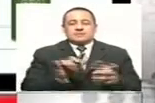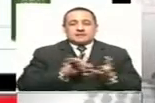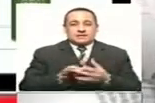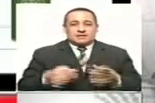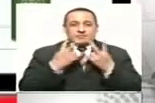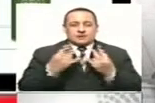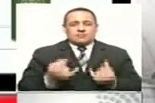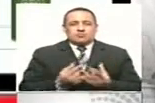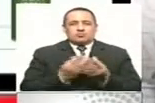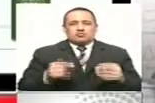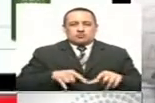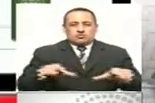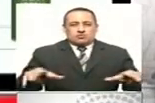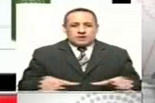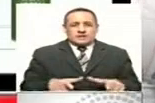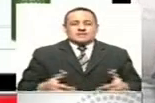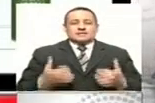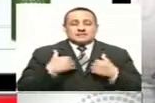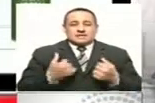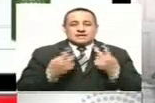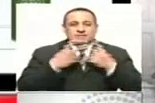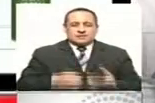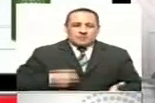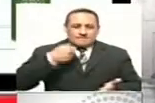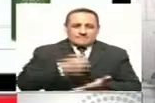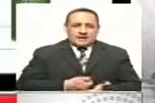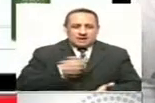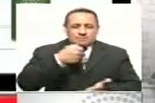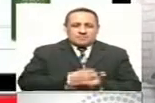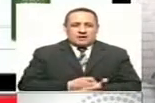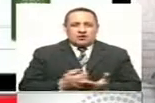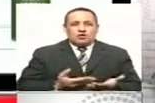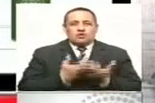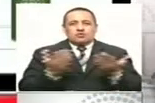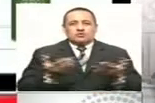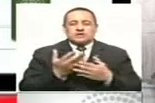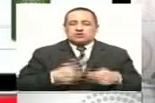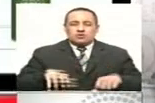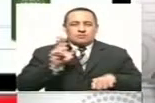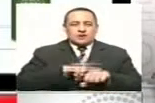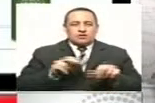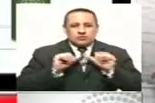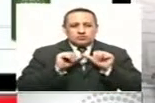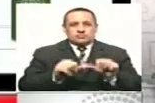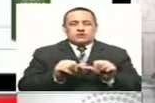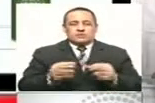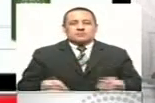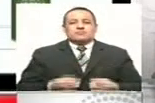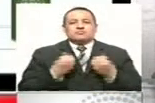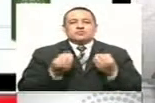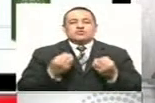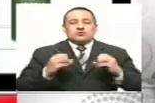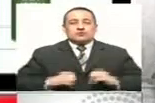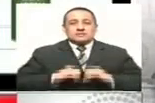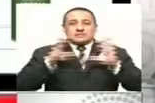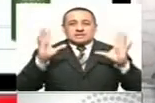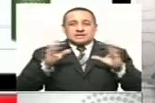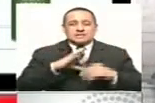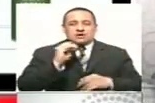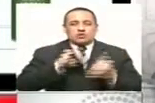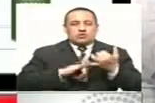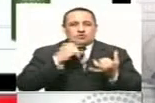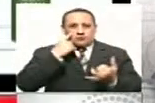además varios de estos pliegos que son financiados con recursos directamente recaudados, como dígase